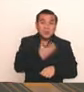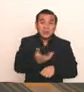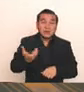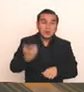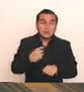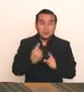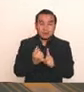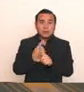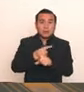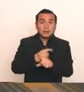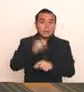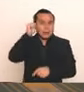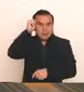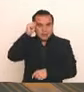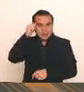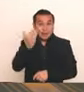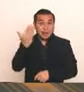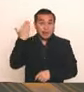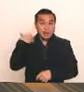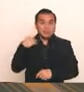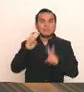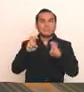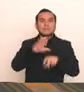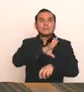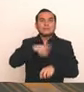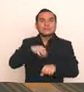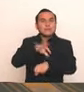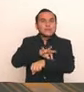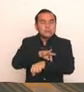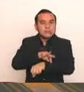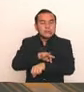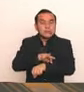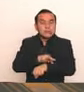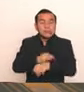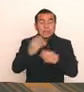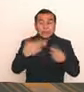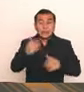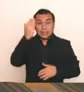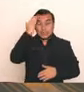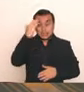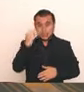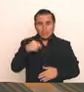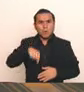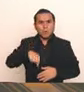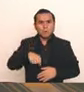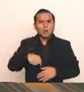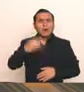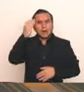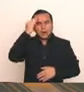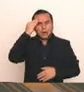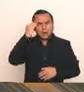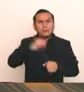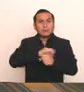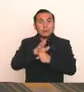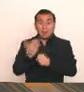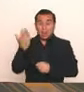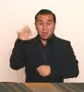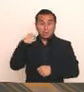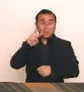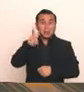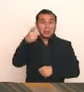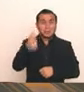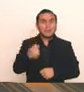este análisis y que acaban de trazar y hoy sabemos mucho más de lo que sabíamos hace dos meses hace apenas dos meses